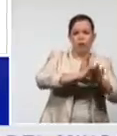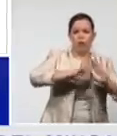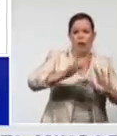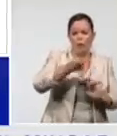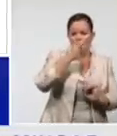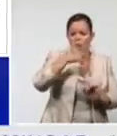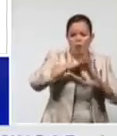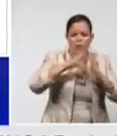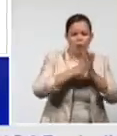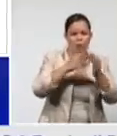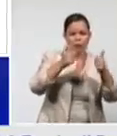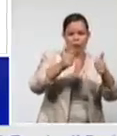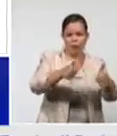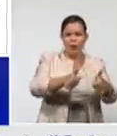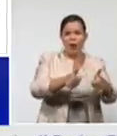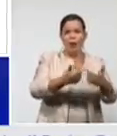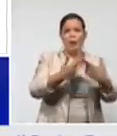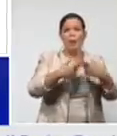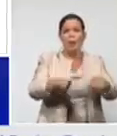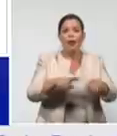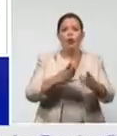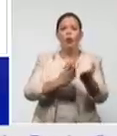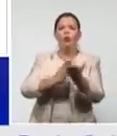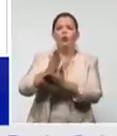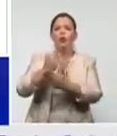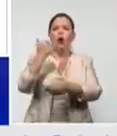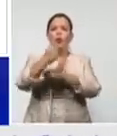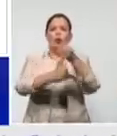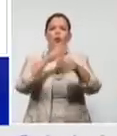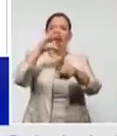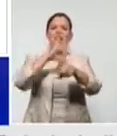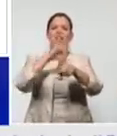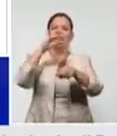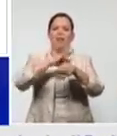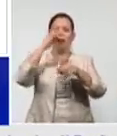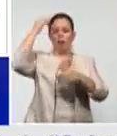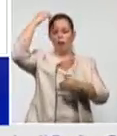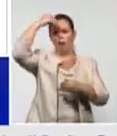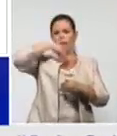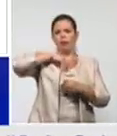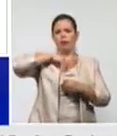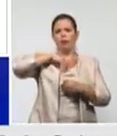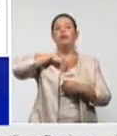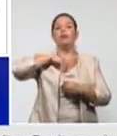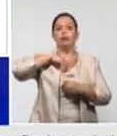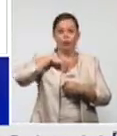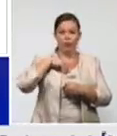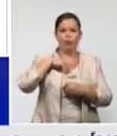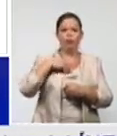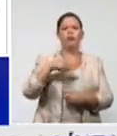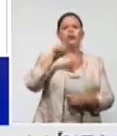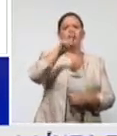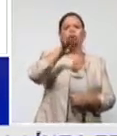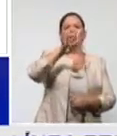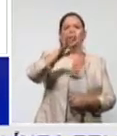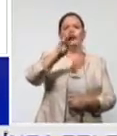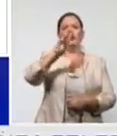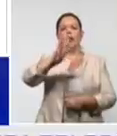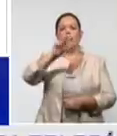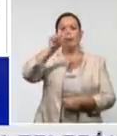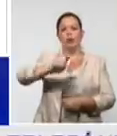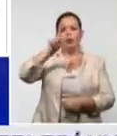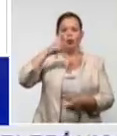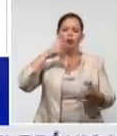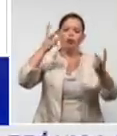se publicó de un estudio de 143 pacientes evaluados en Italia,